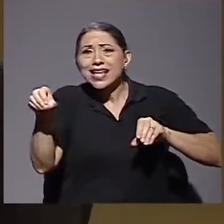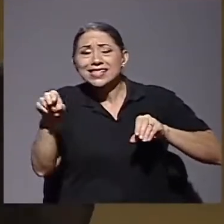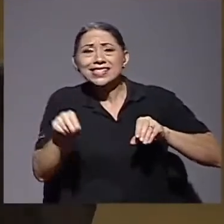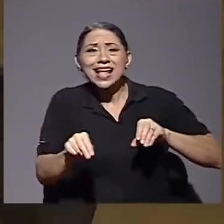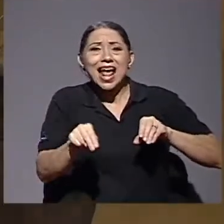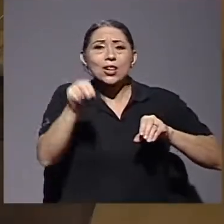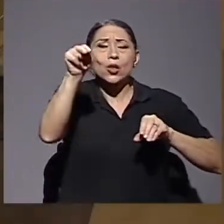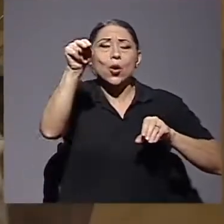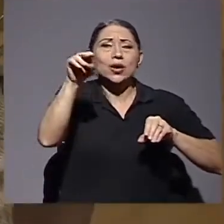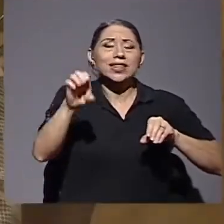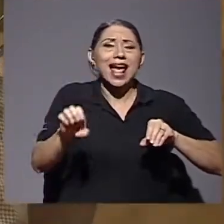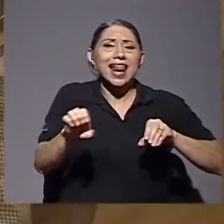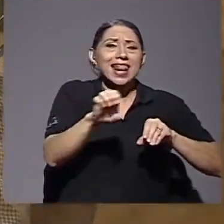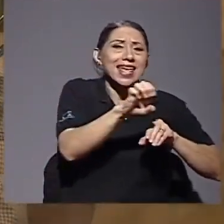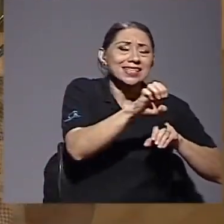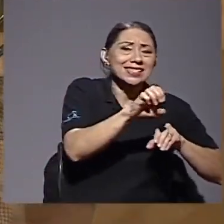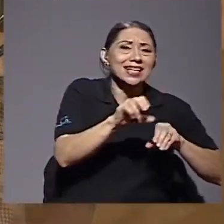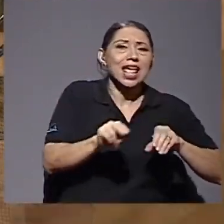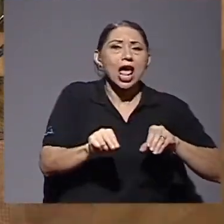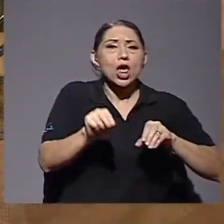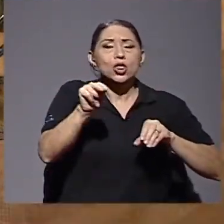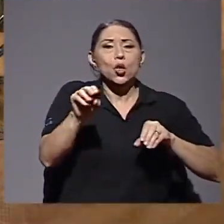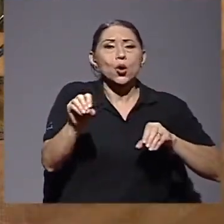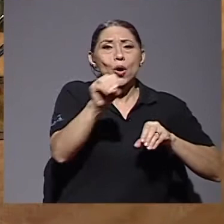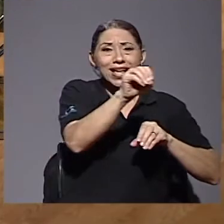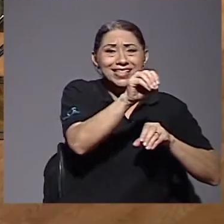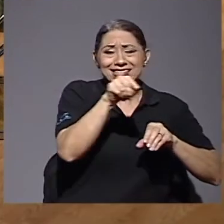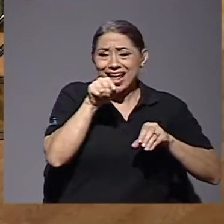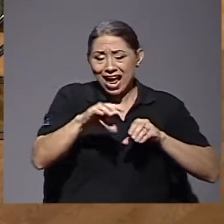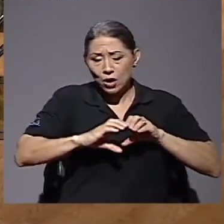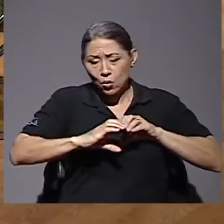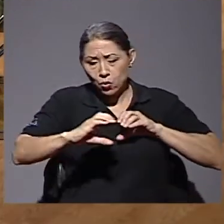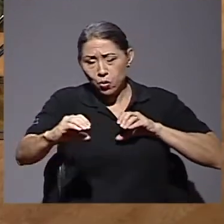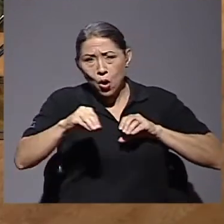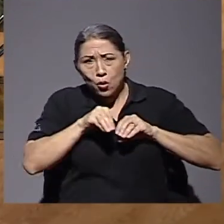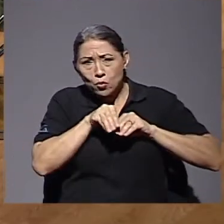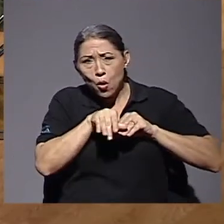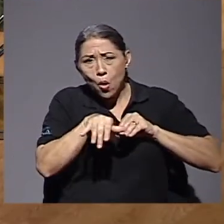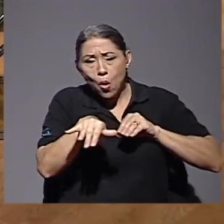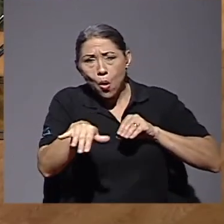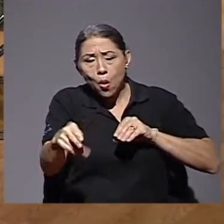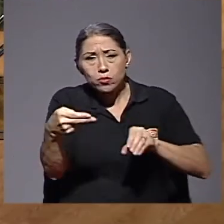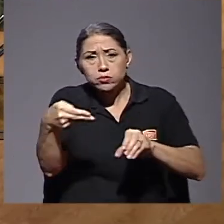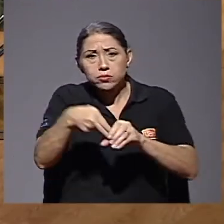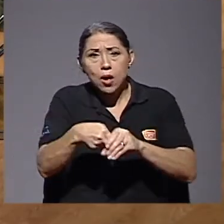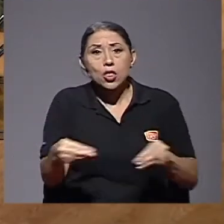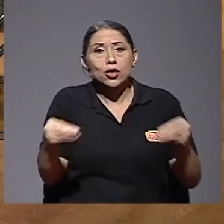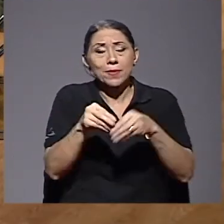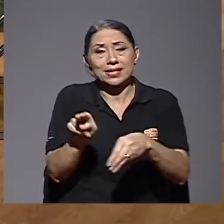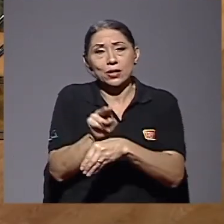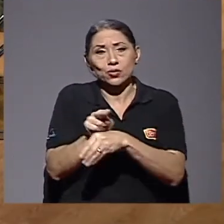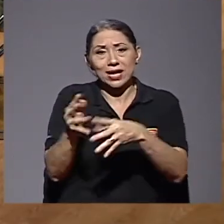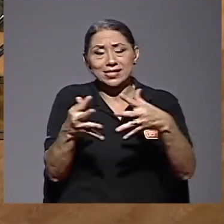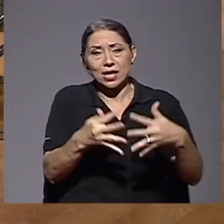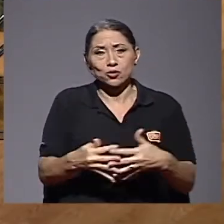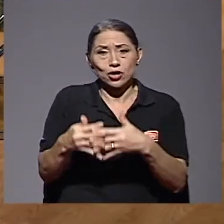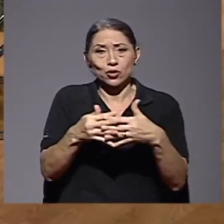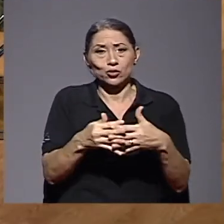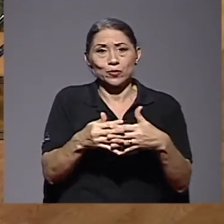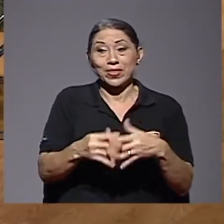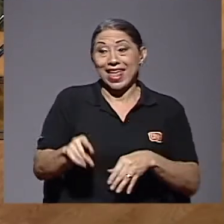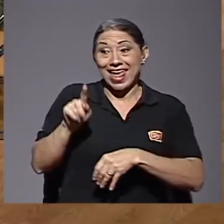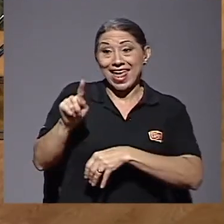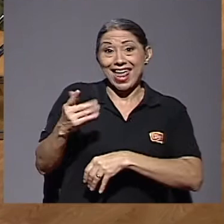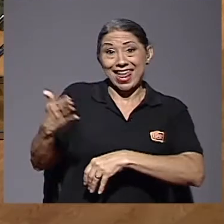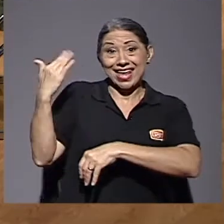este, noroeste, que es donde hay mayor parte de consumo de Estados Unidos. En ese momento, cuando estaba llegando a la fecha